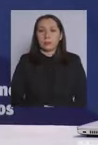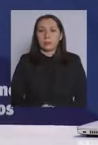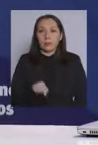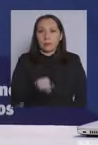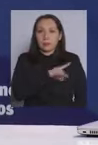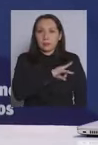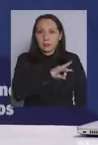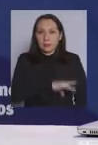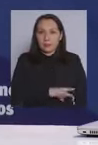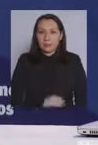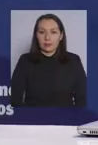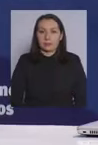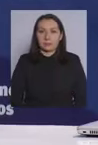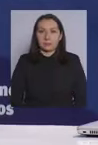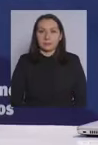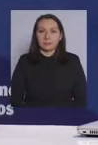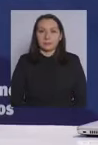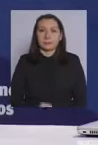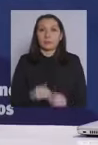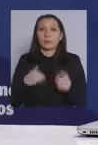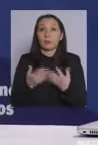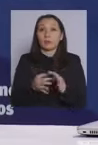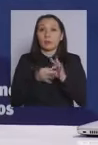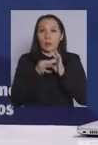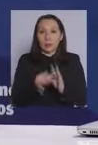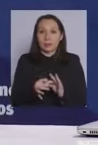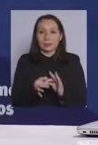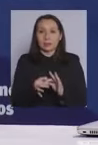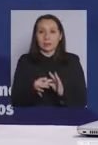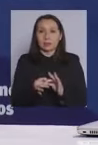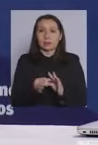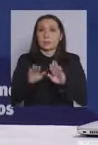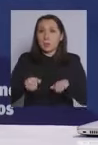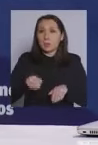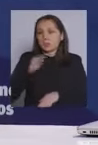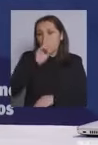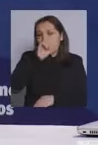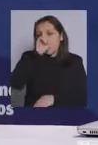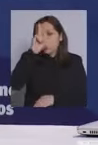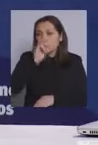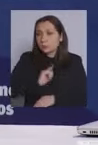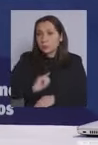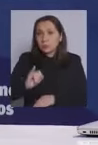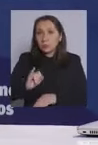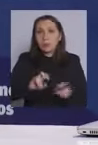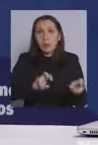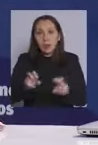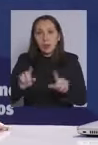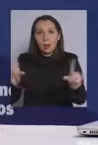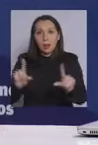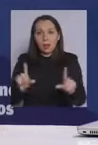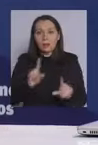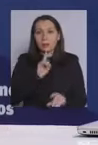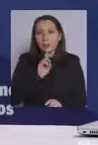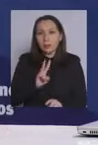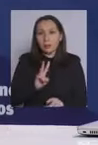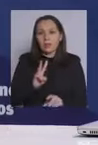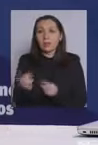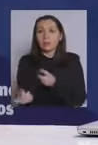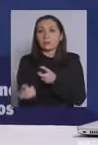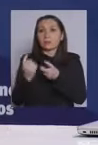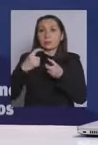en Chile. Damos las gracias, como lo hacemos habitualmente, a los canales de televisión